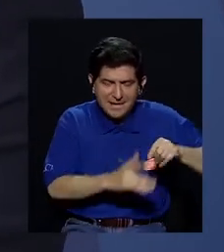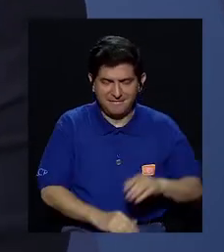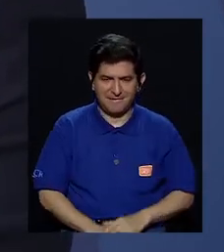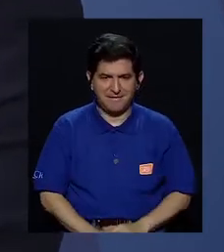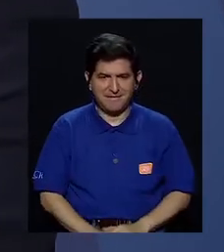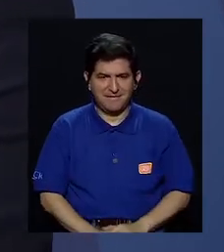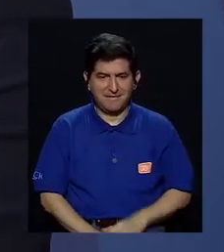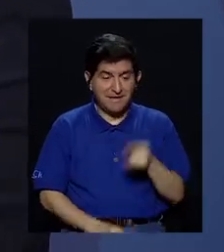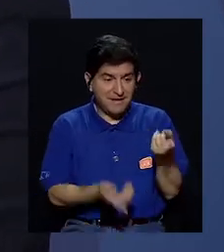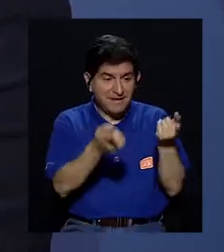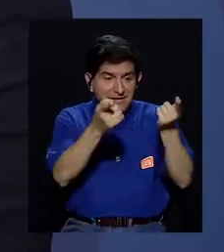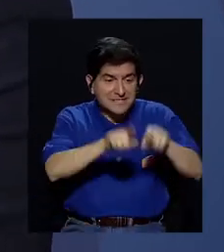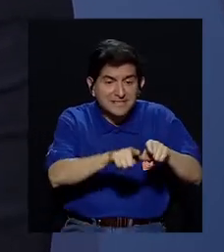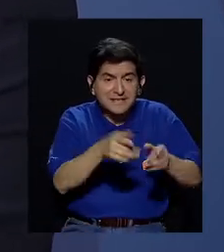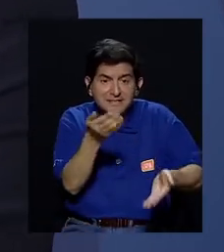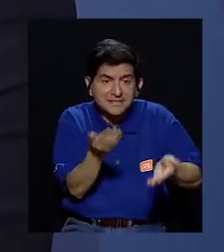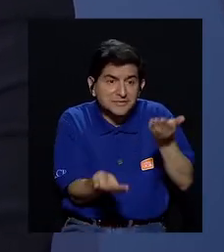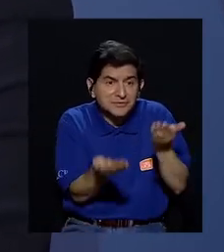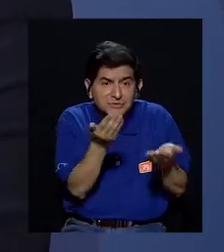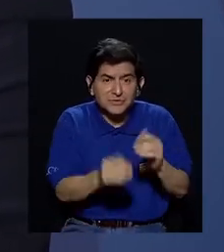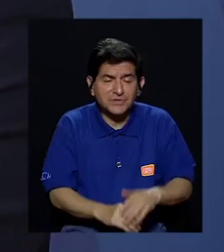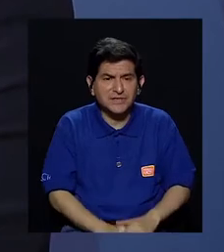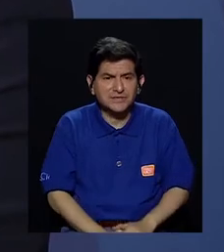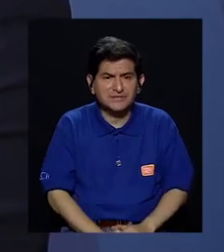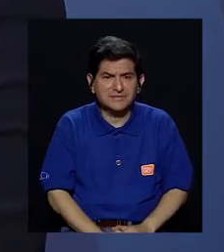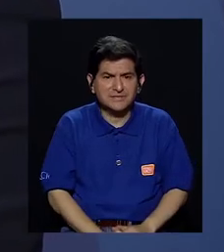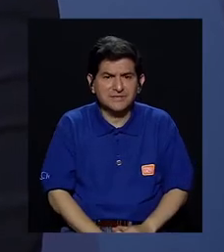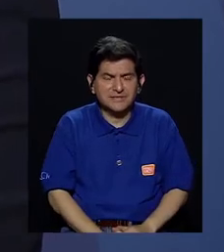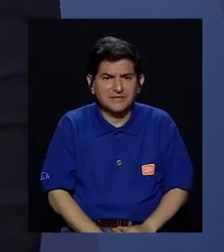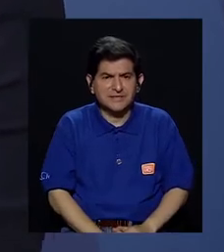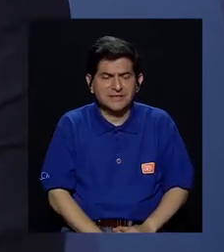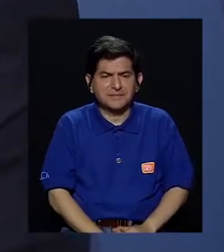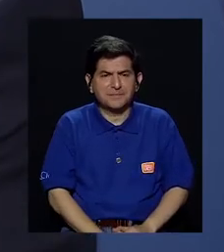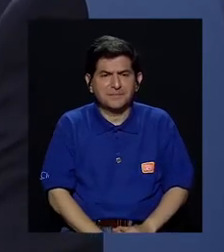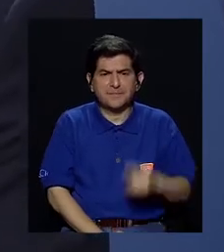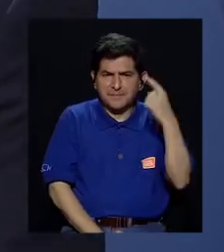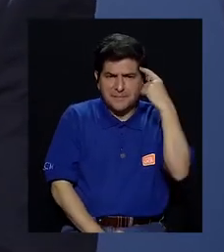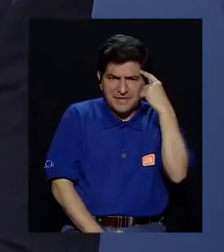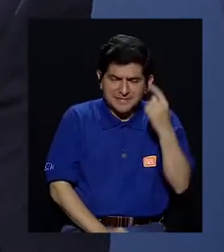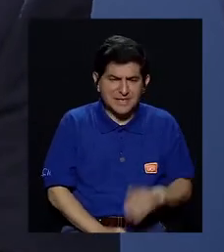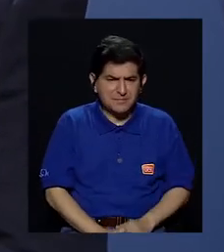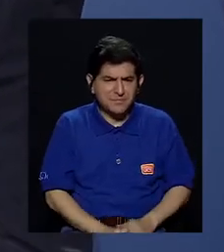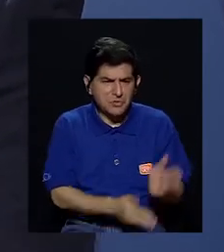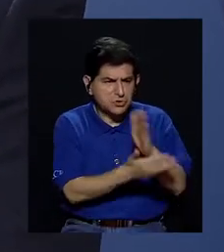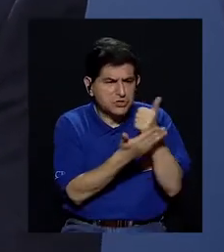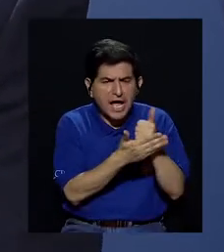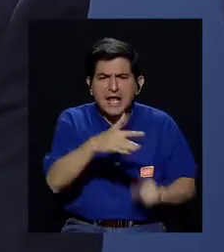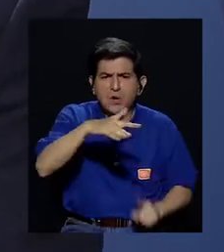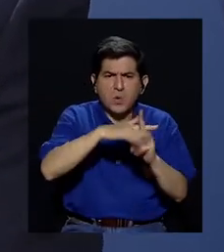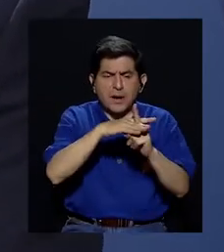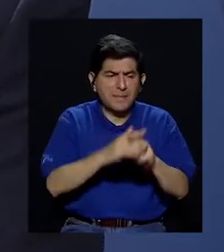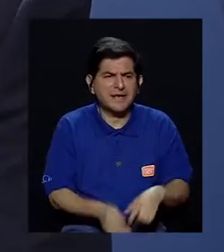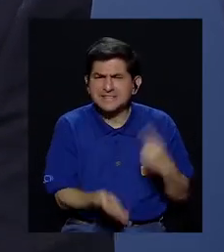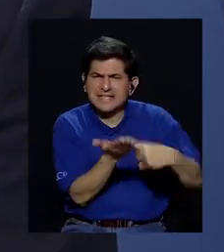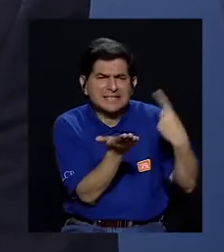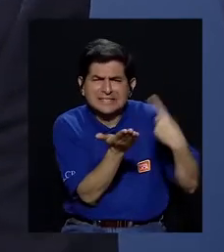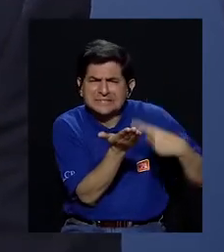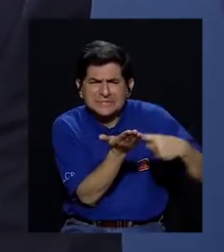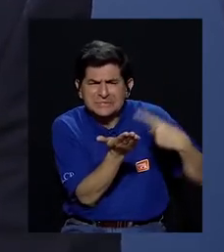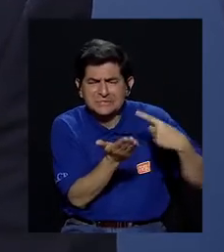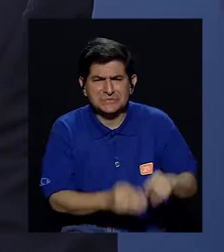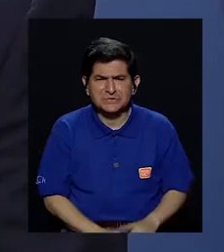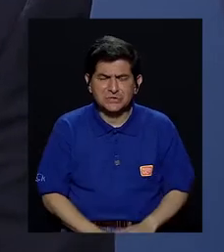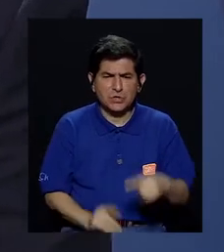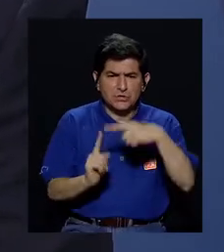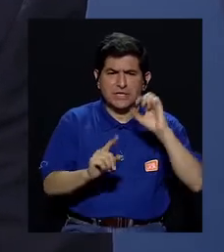que él hace que es muy muy digamos que la repite regularmente llega genera alguien se en diario a partir de